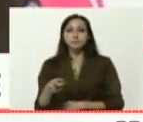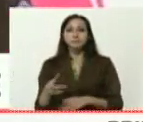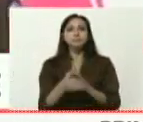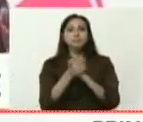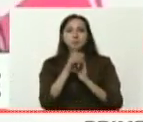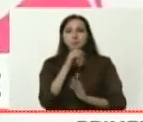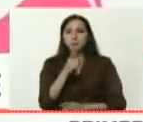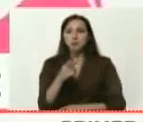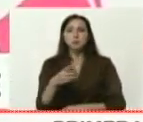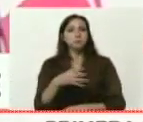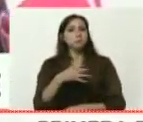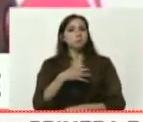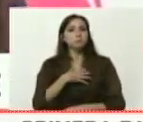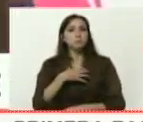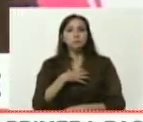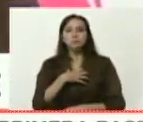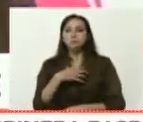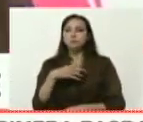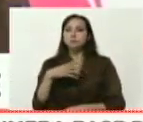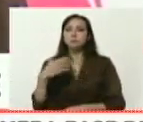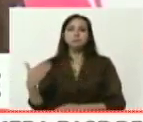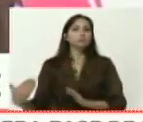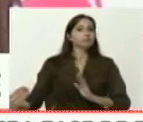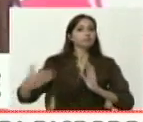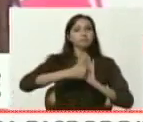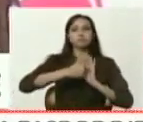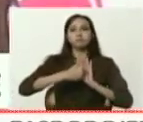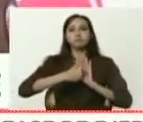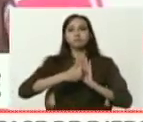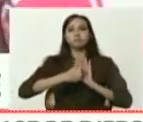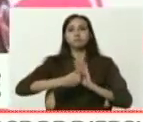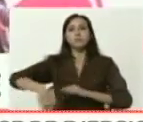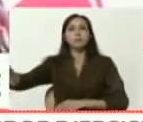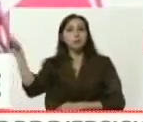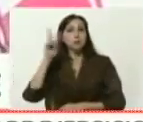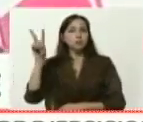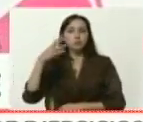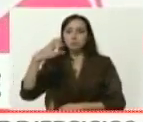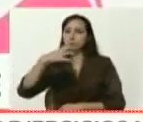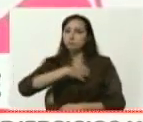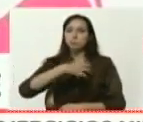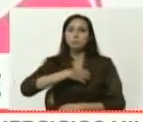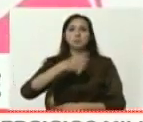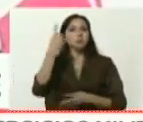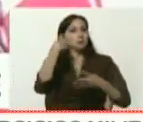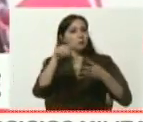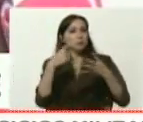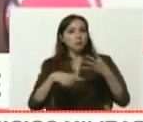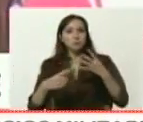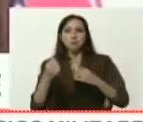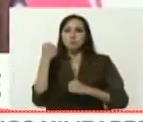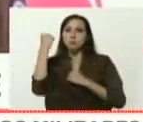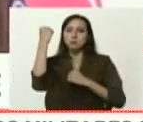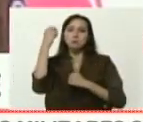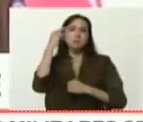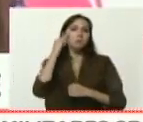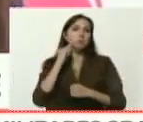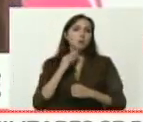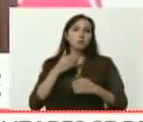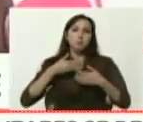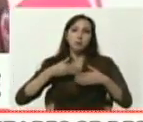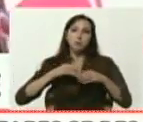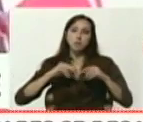pueblo de Bolívar, de Tiuna, de Pedro Camejo, de Zamora, de Maizanta, de Argimiro Gabaldón,